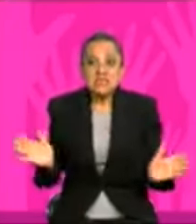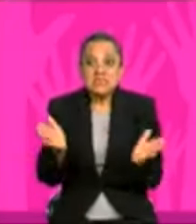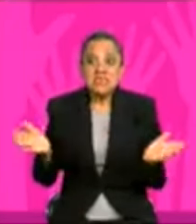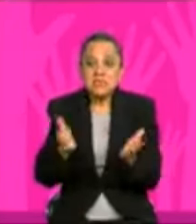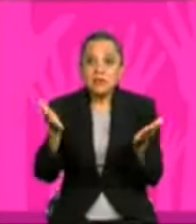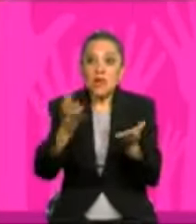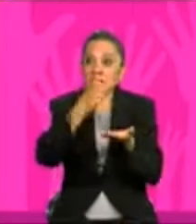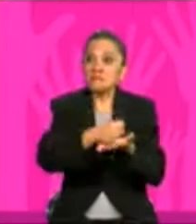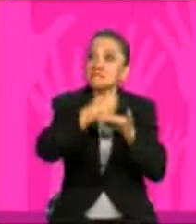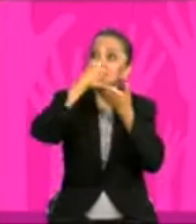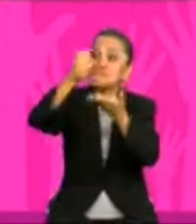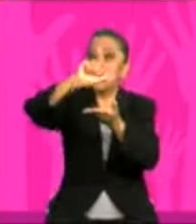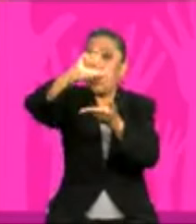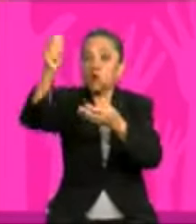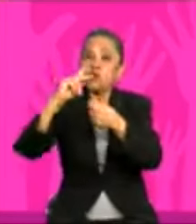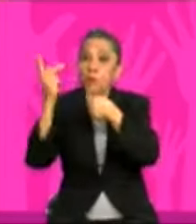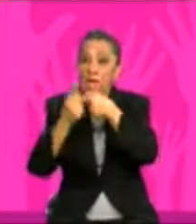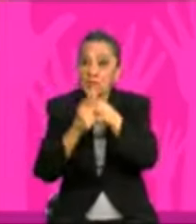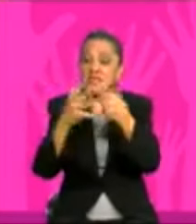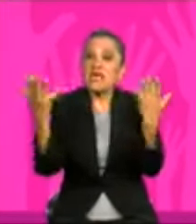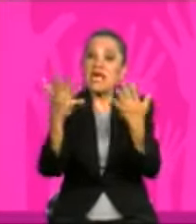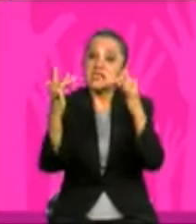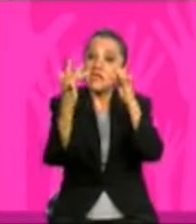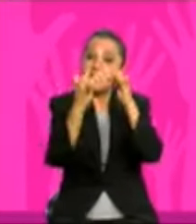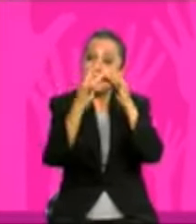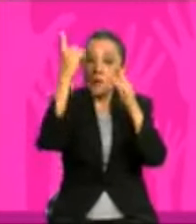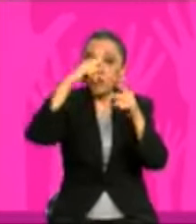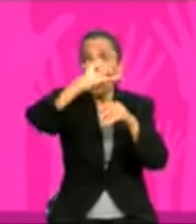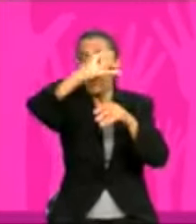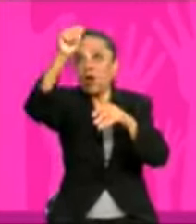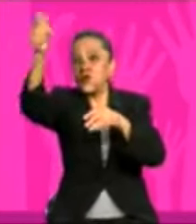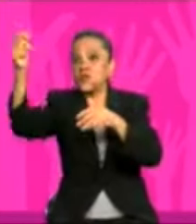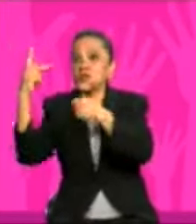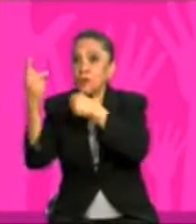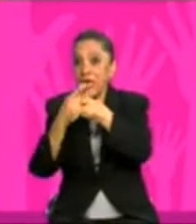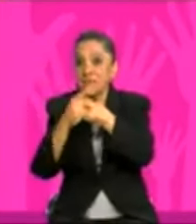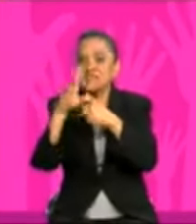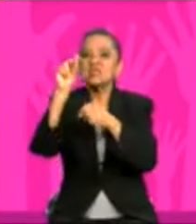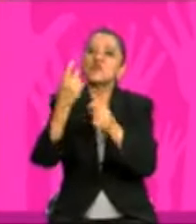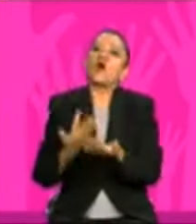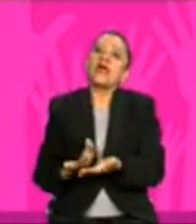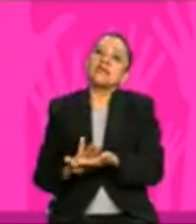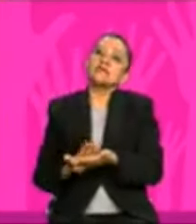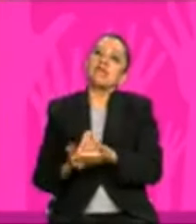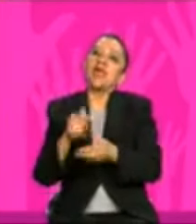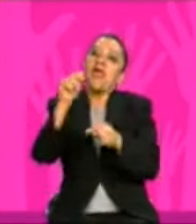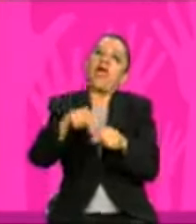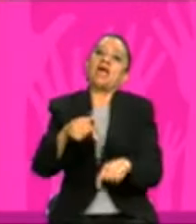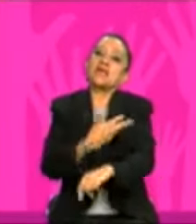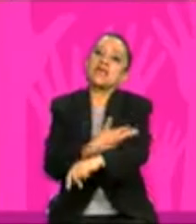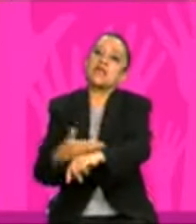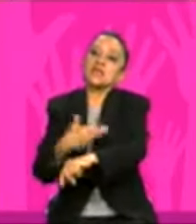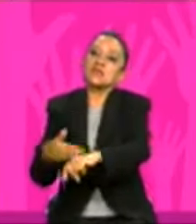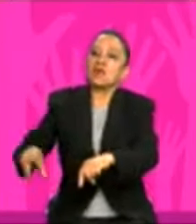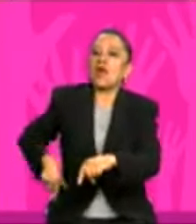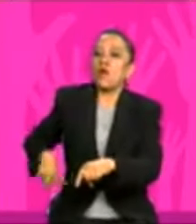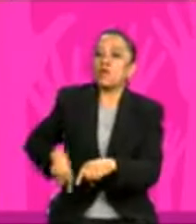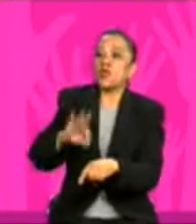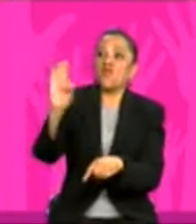y generar canales comerciales al extranjero. No tenemos que esperar a que todo nos lo resuelva el gobierno